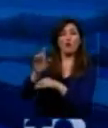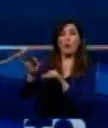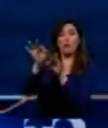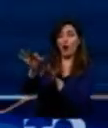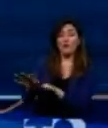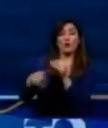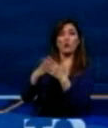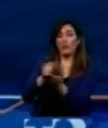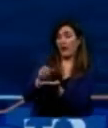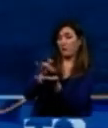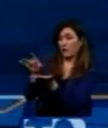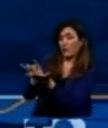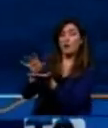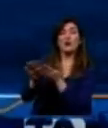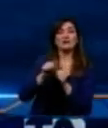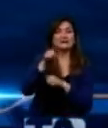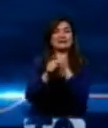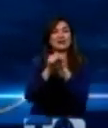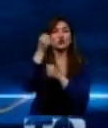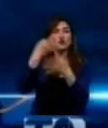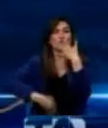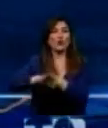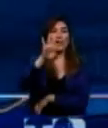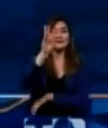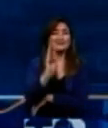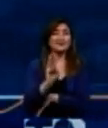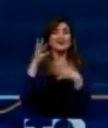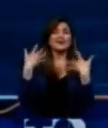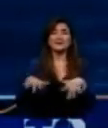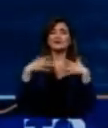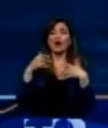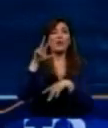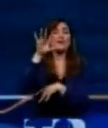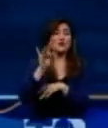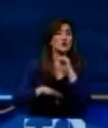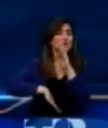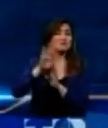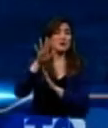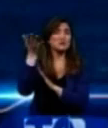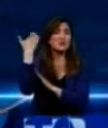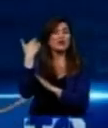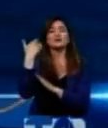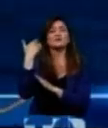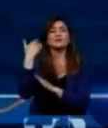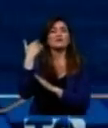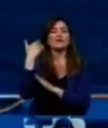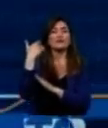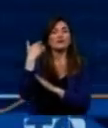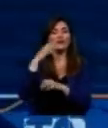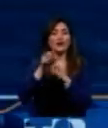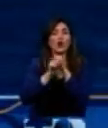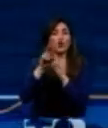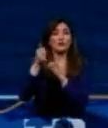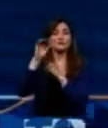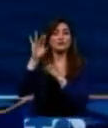que cuenta de este año se han registrado al menos 46 acciones, 38 más que las ocurridas en el mismo periodo